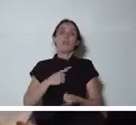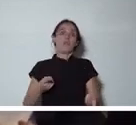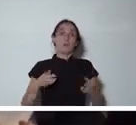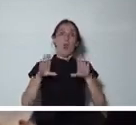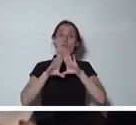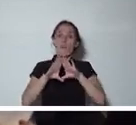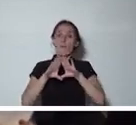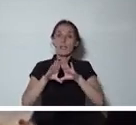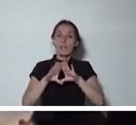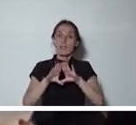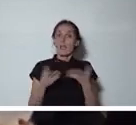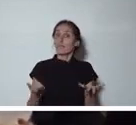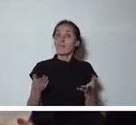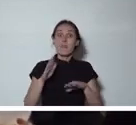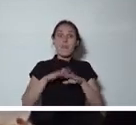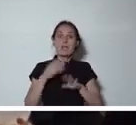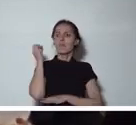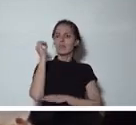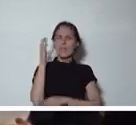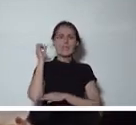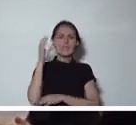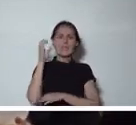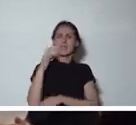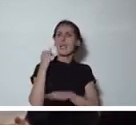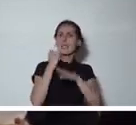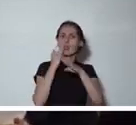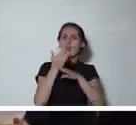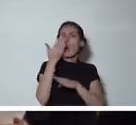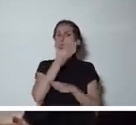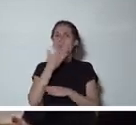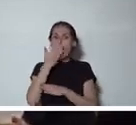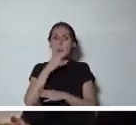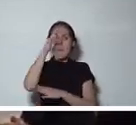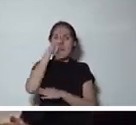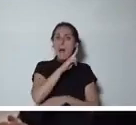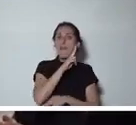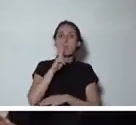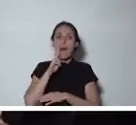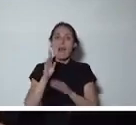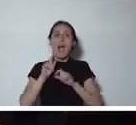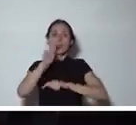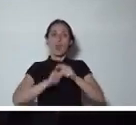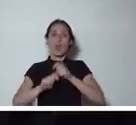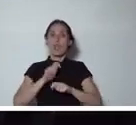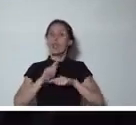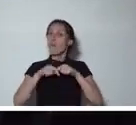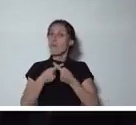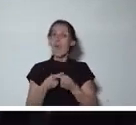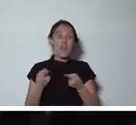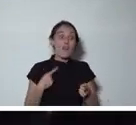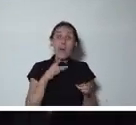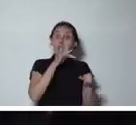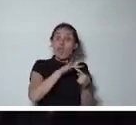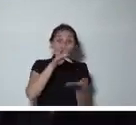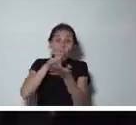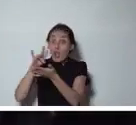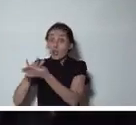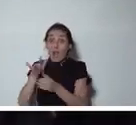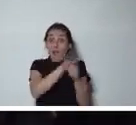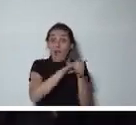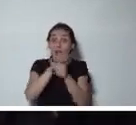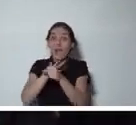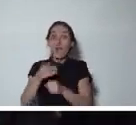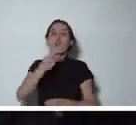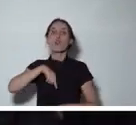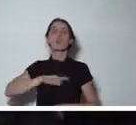los compañeros y compañeras en los institutos con los padres y las madres en las asociaciones de familias allá donde estemos compañeras tenemos que ser una